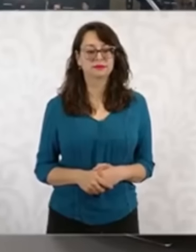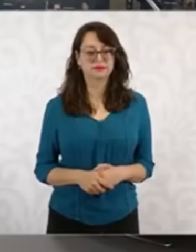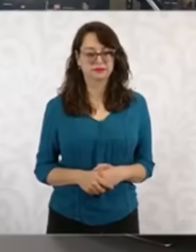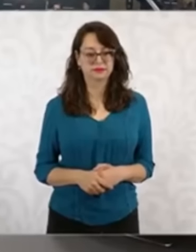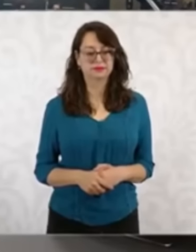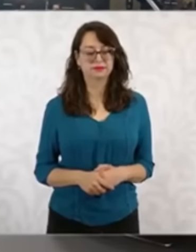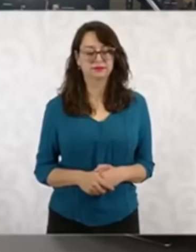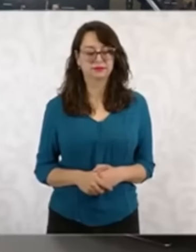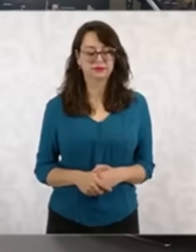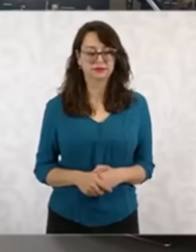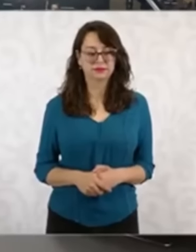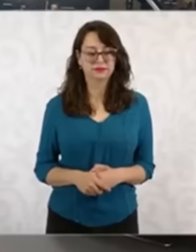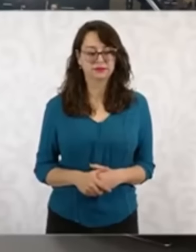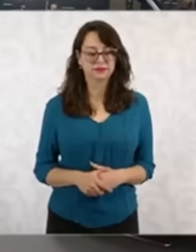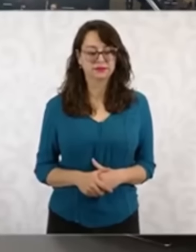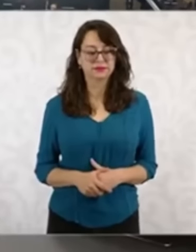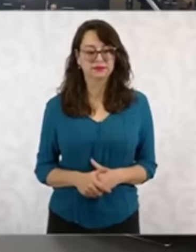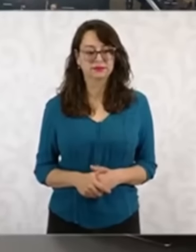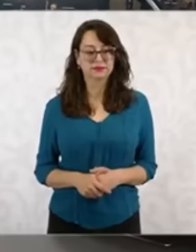¿Pasa ya? Sí, claro.